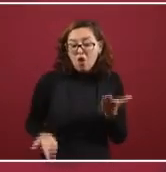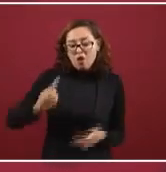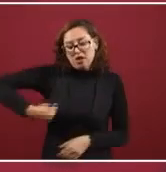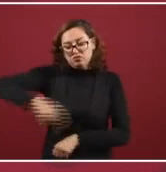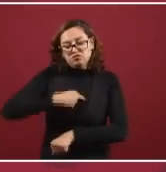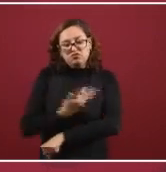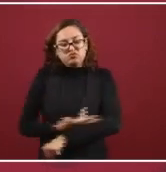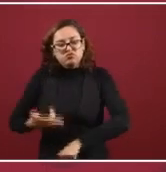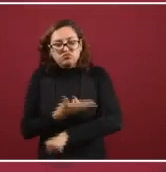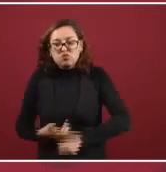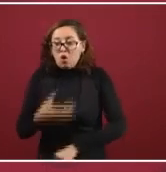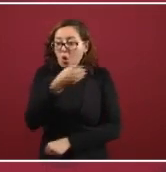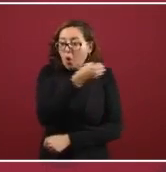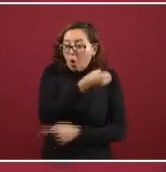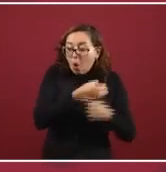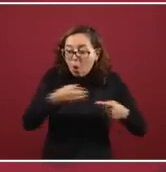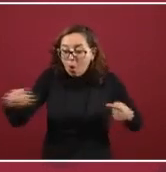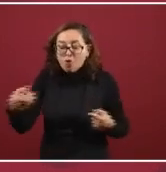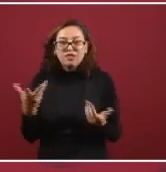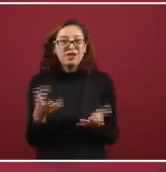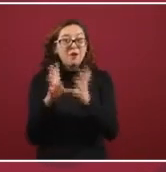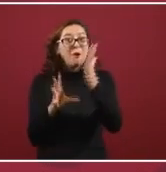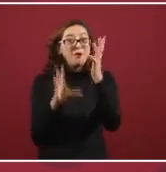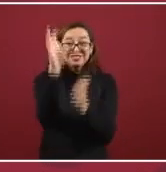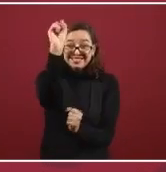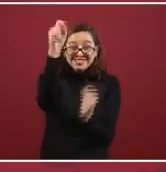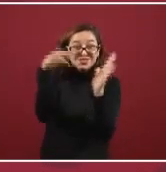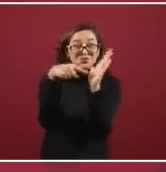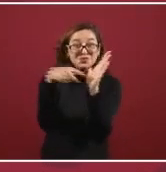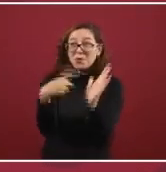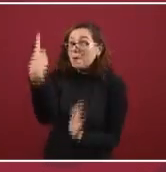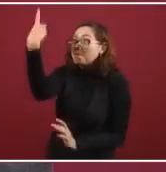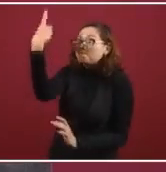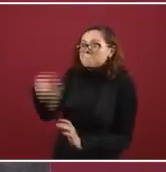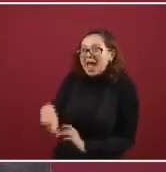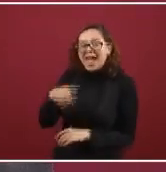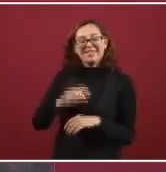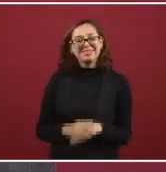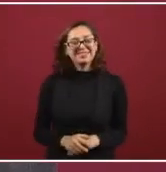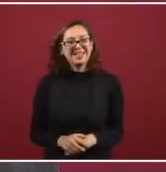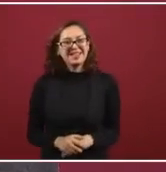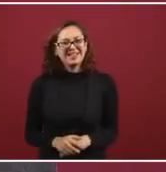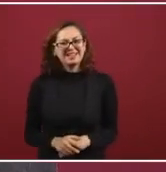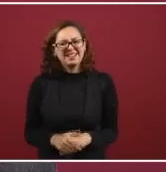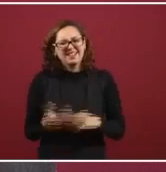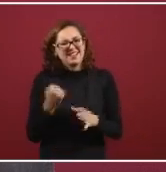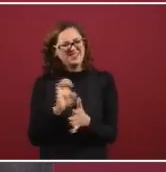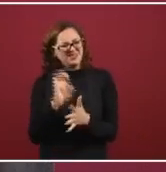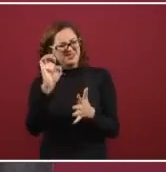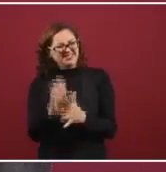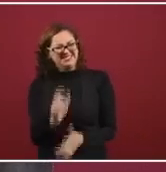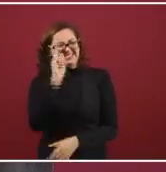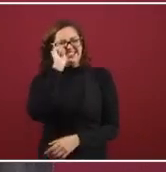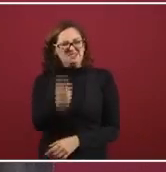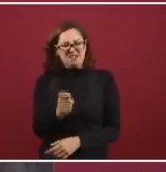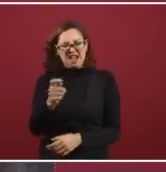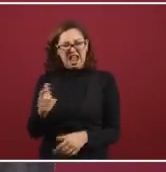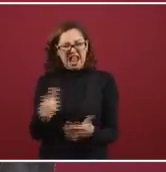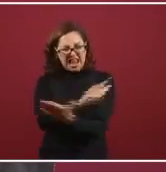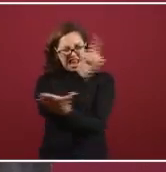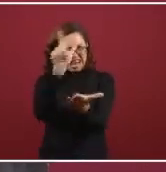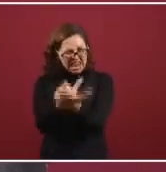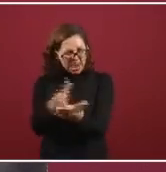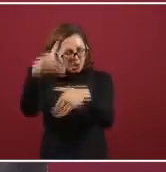mexicano. O sea, ¿cómo puede cuestionarse desde el punto de vista de la soberanía que México haga valer su frontera